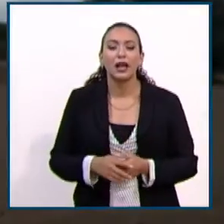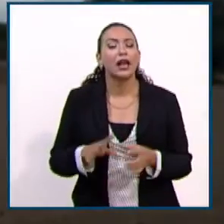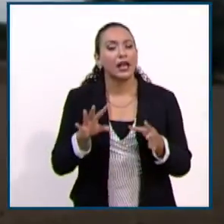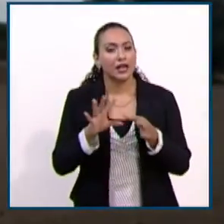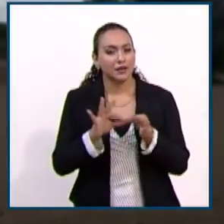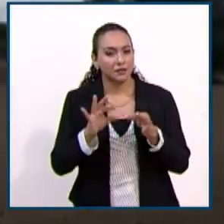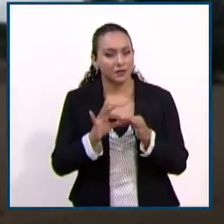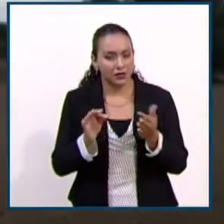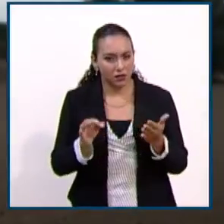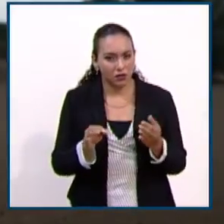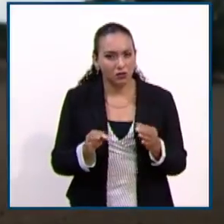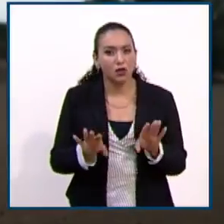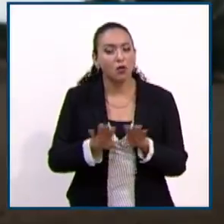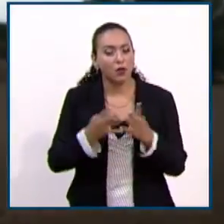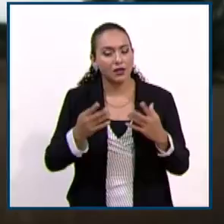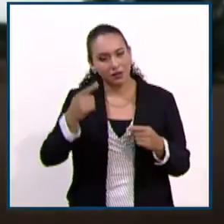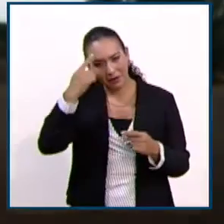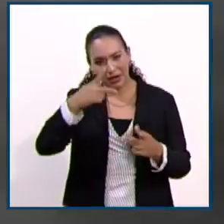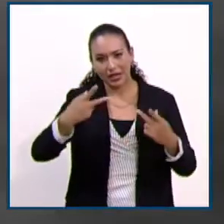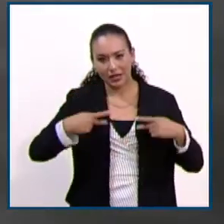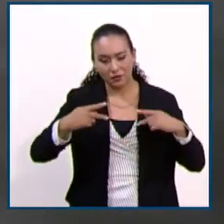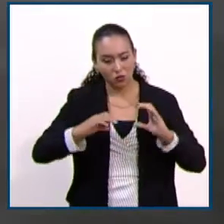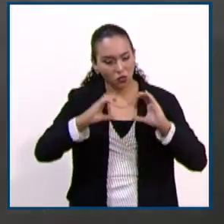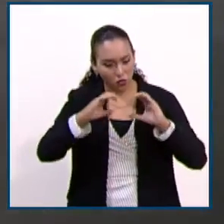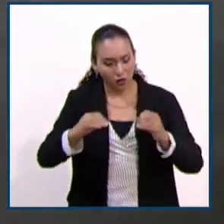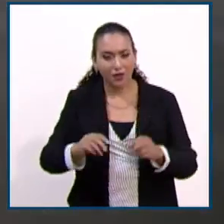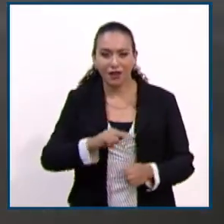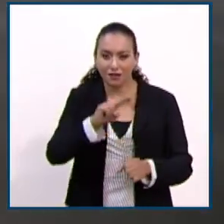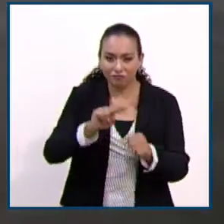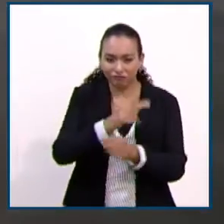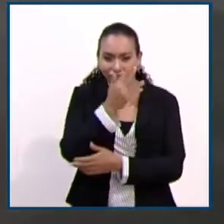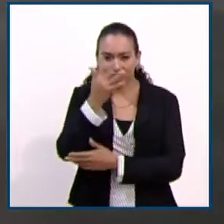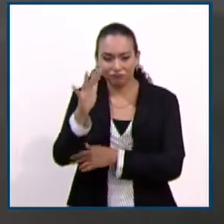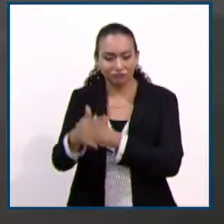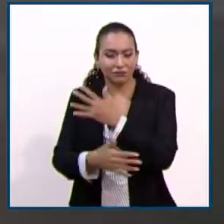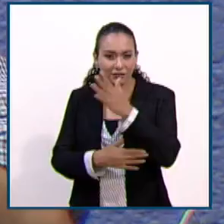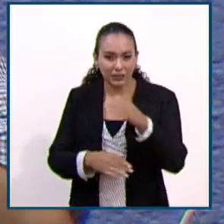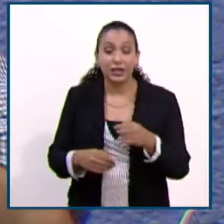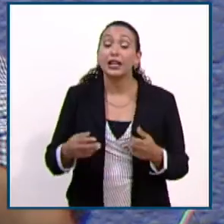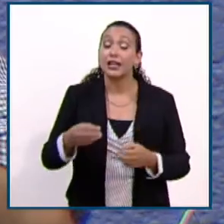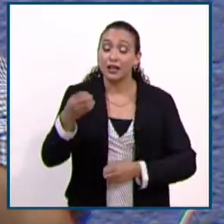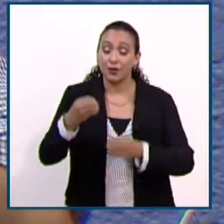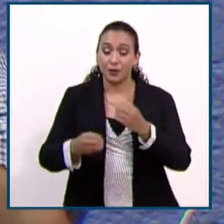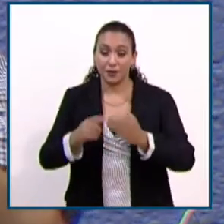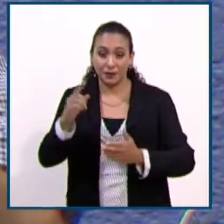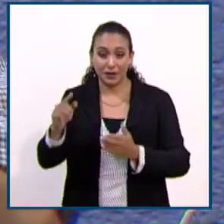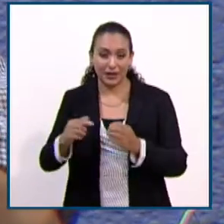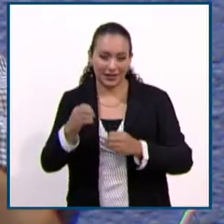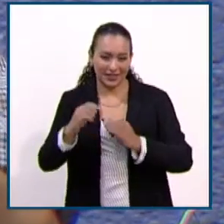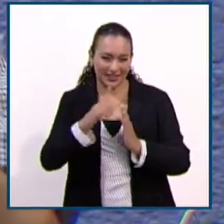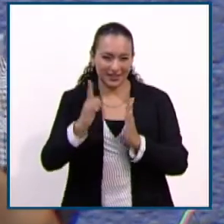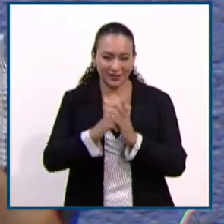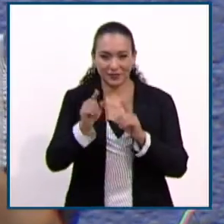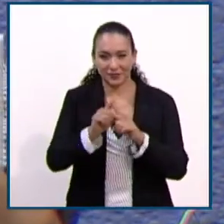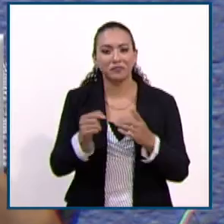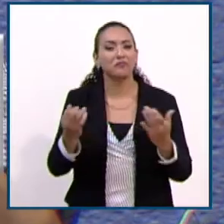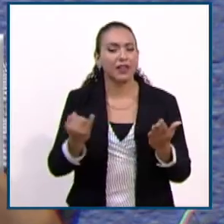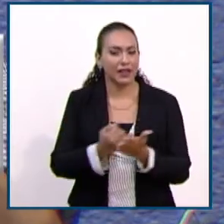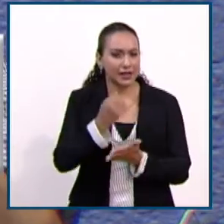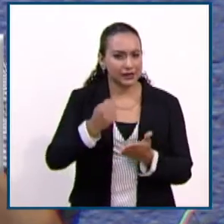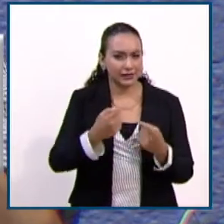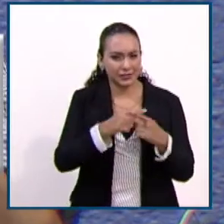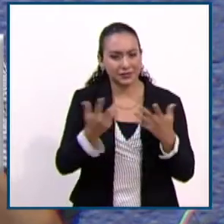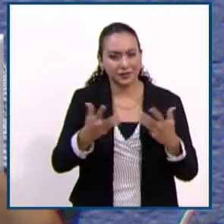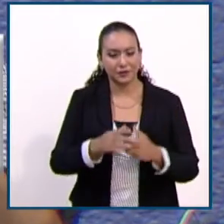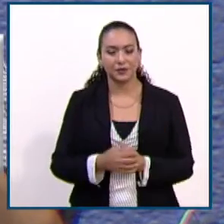pro acción, de precaución y pro natura, que la Suprema Corte ha incluido en diversas sentencias. El Poder Judicial tiene que